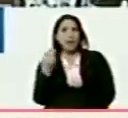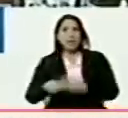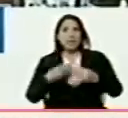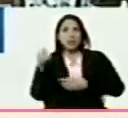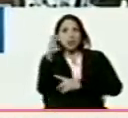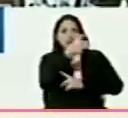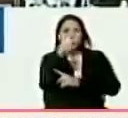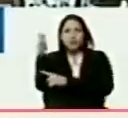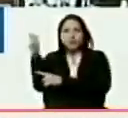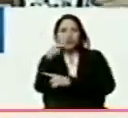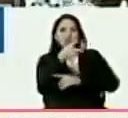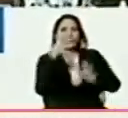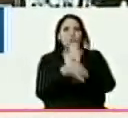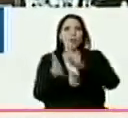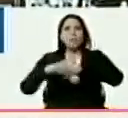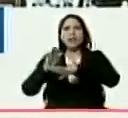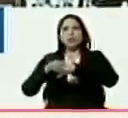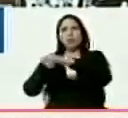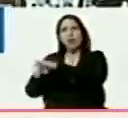lo que ocurrió allí,